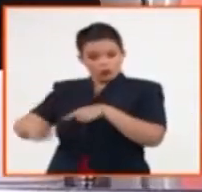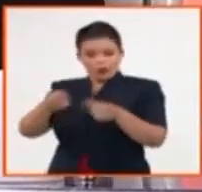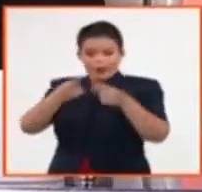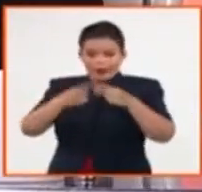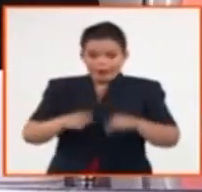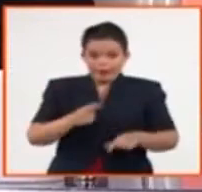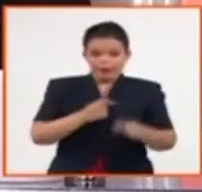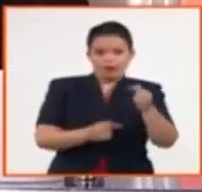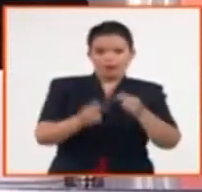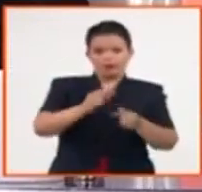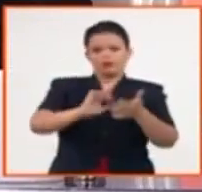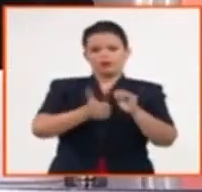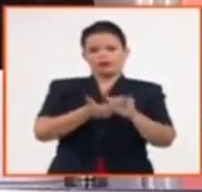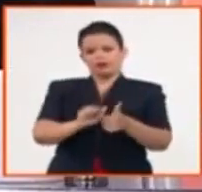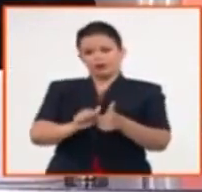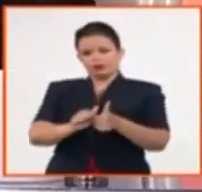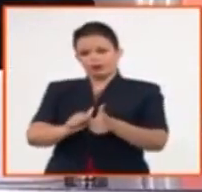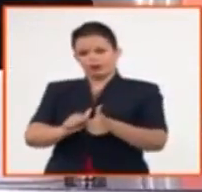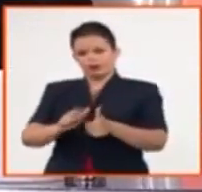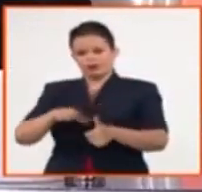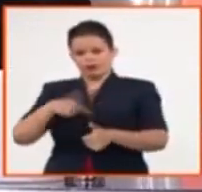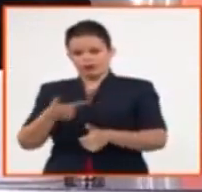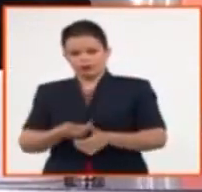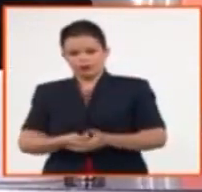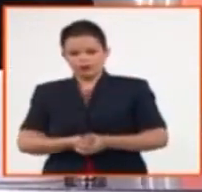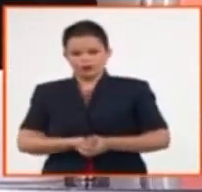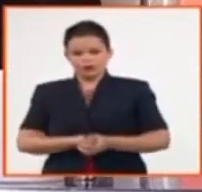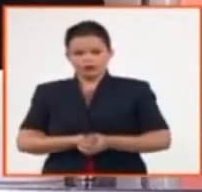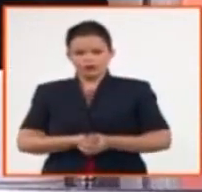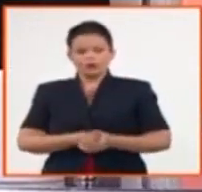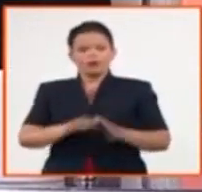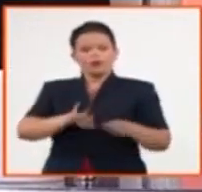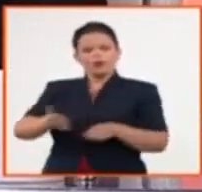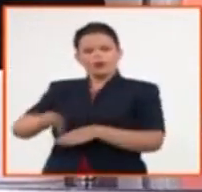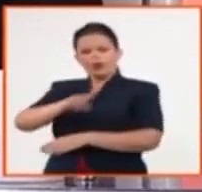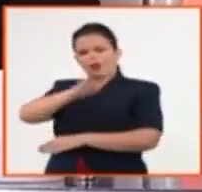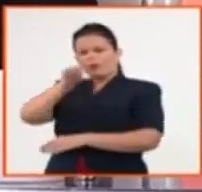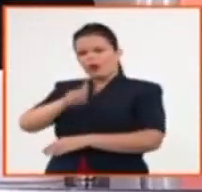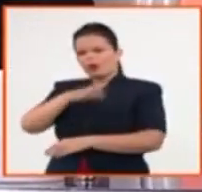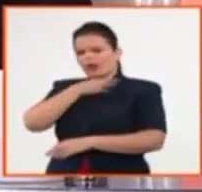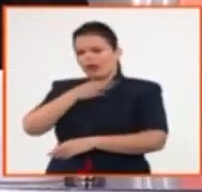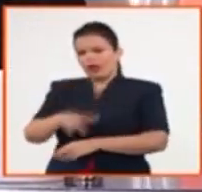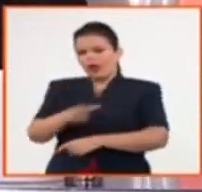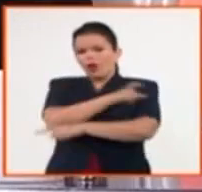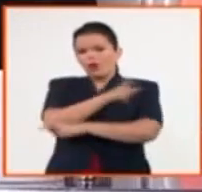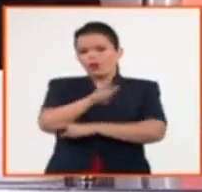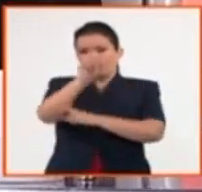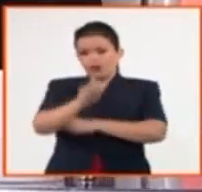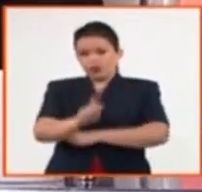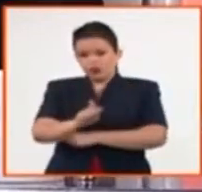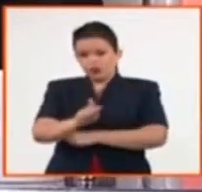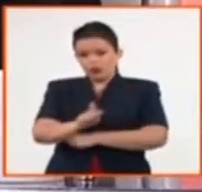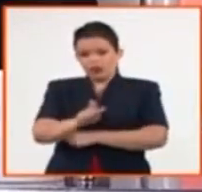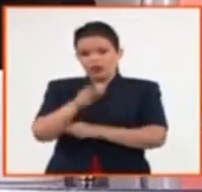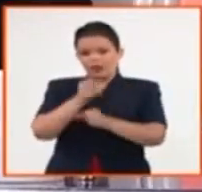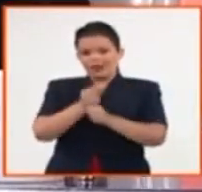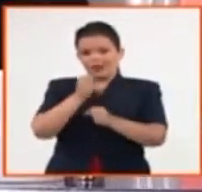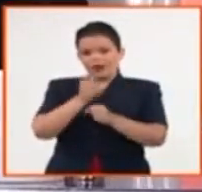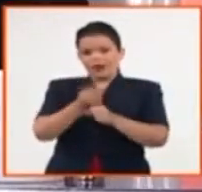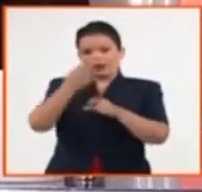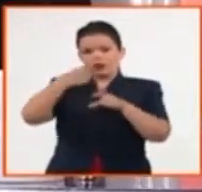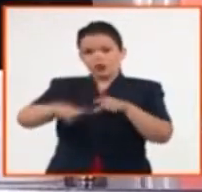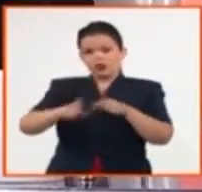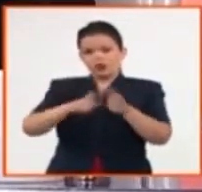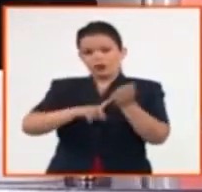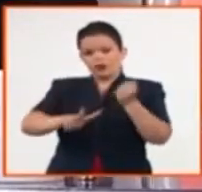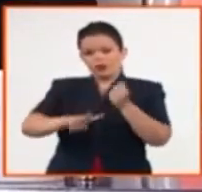en el caso de los profesores que laboran en otras provincias y que ya iniciaron su proceso de vacunación en las provincias de origen,